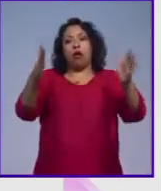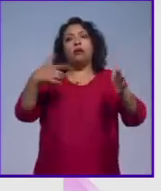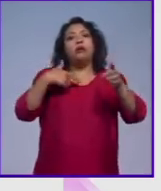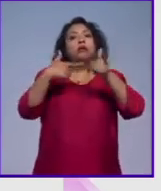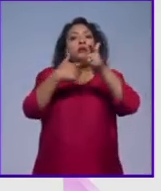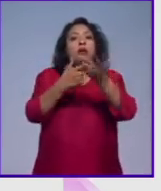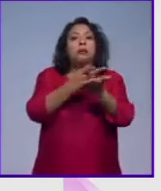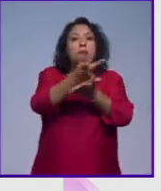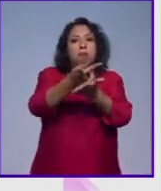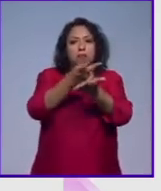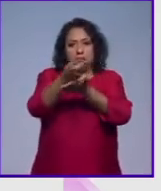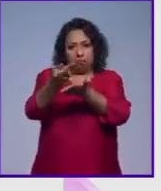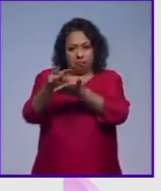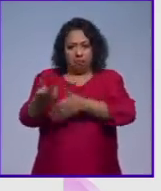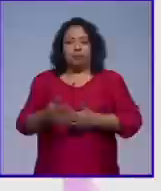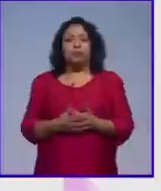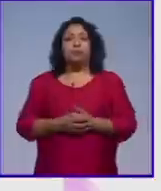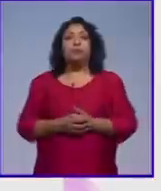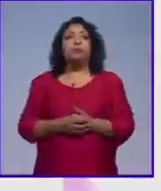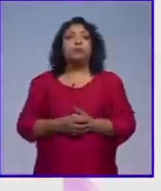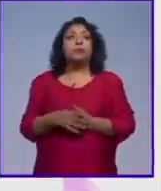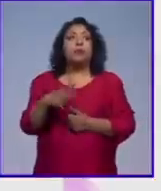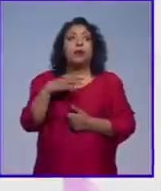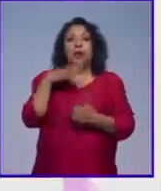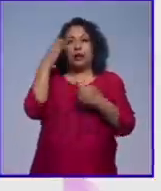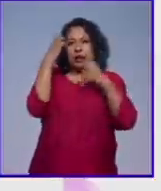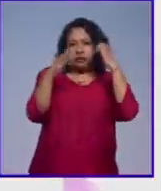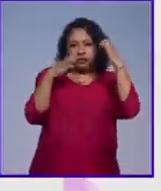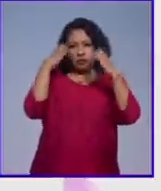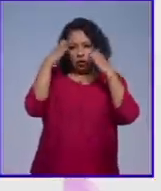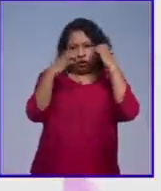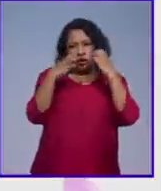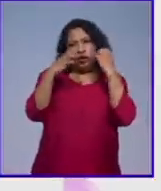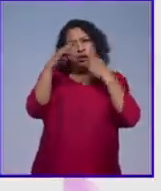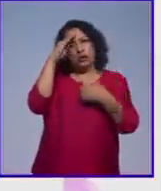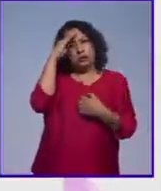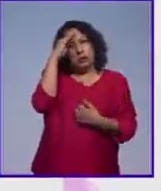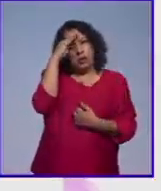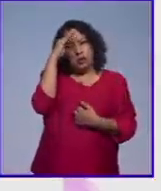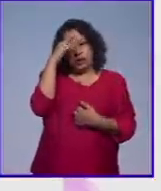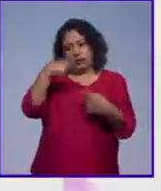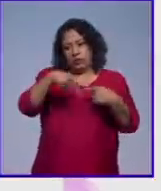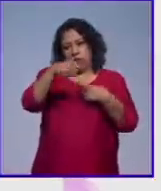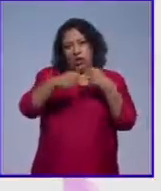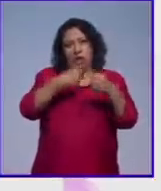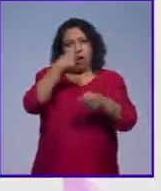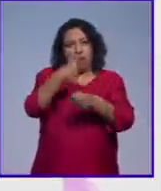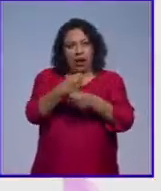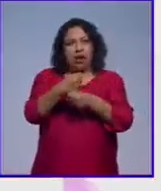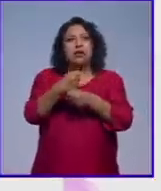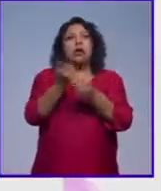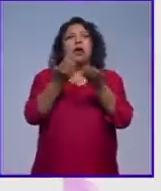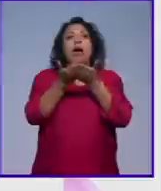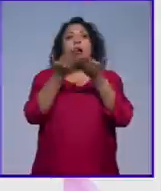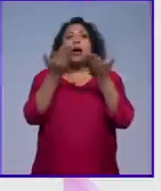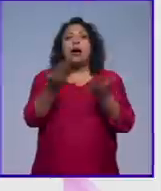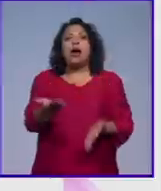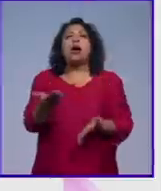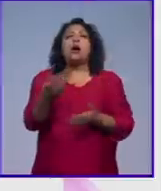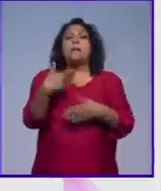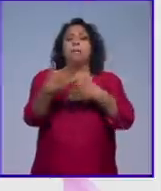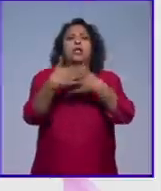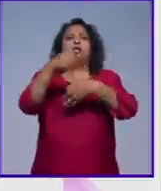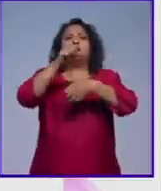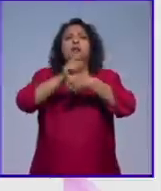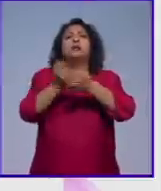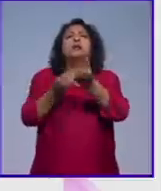continuará recibiendo premios. Tenemos exposiciones planeadas para este año. Ahorita salgo la próxima